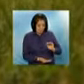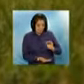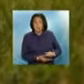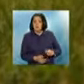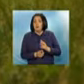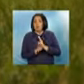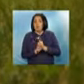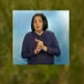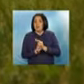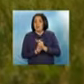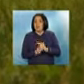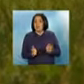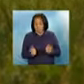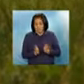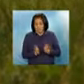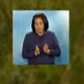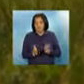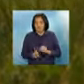bebé.